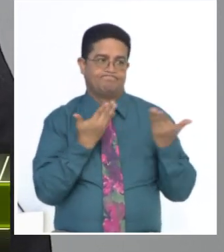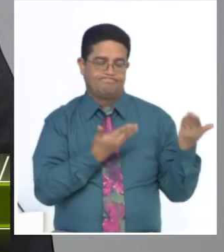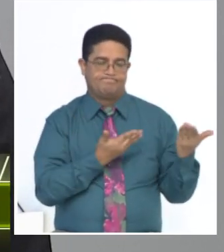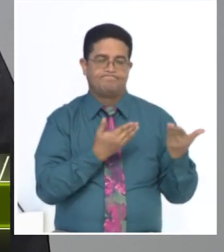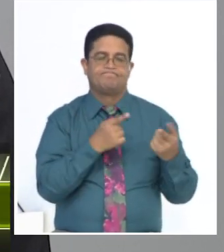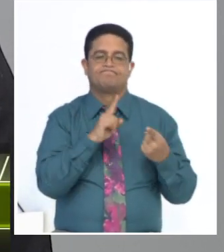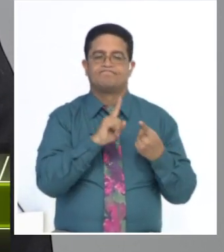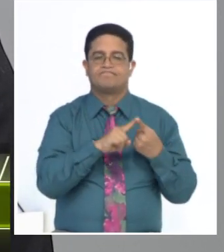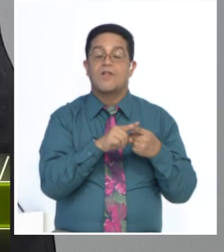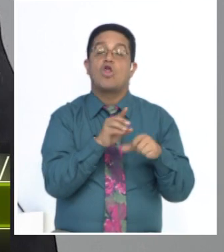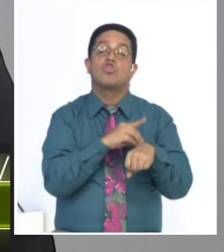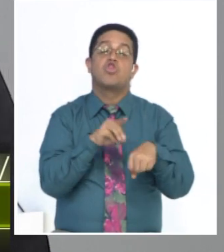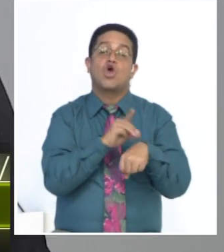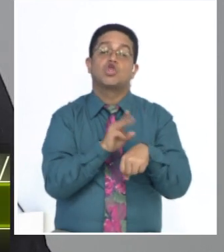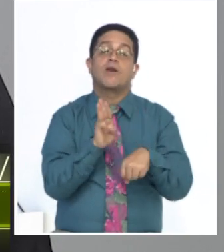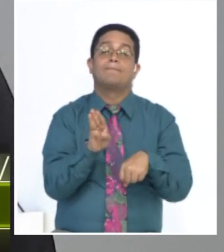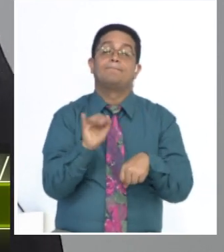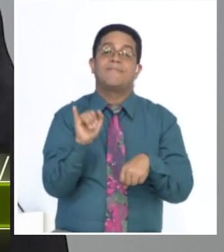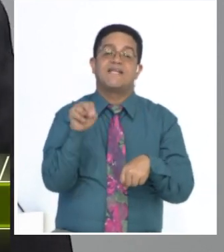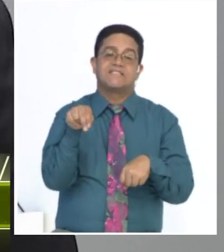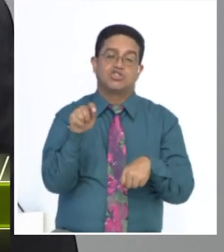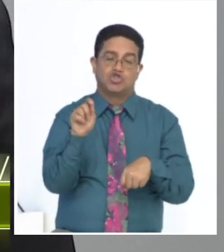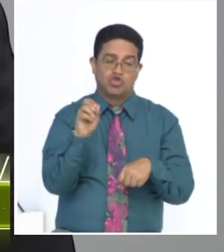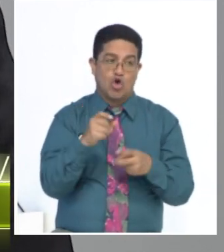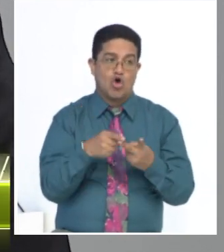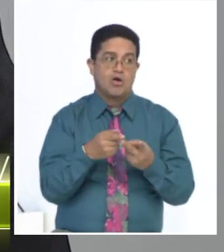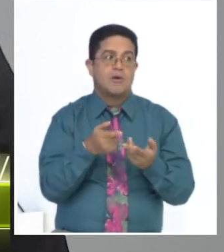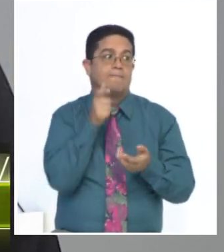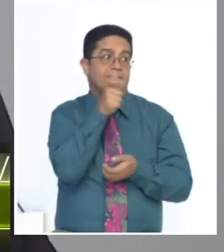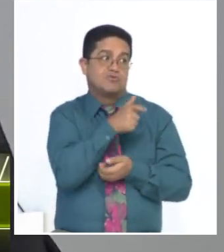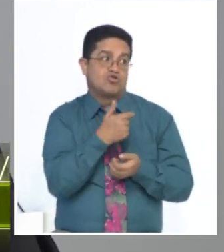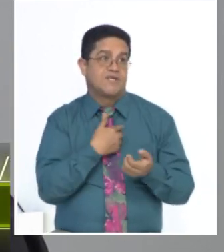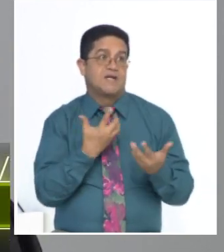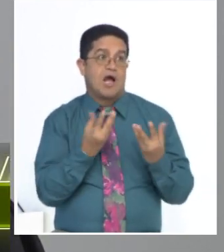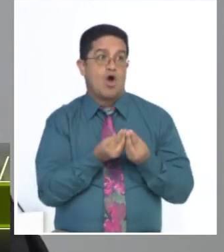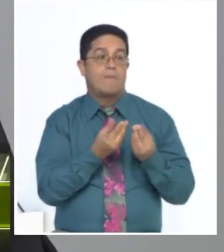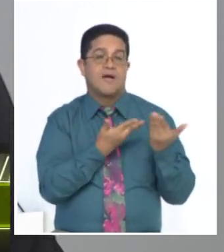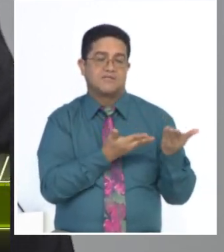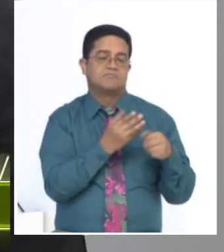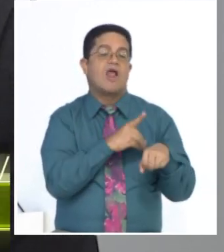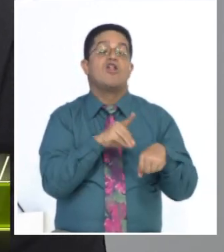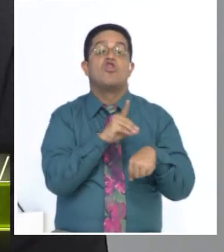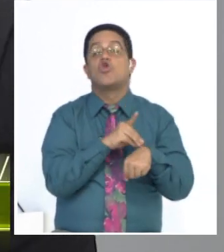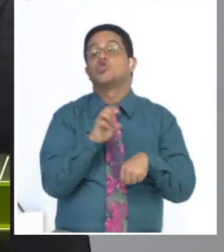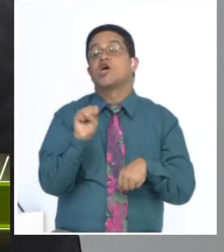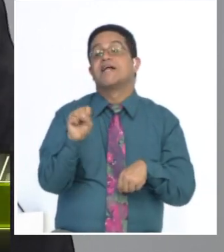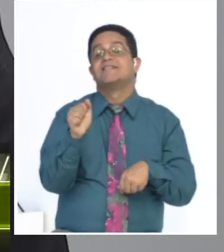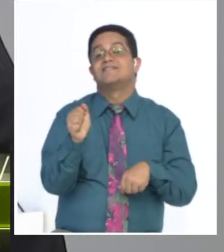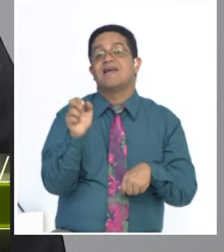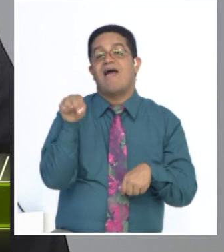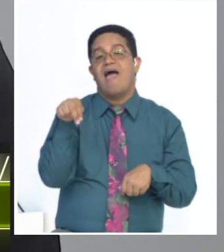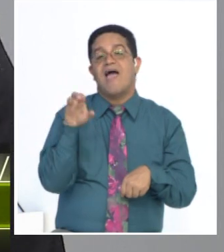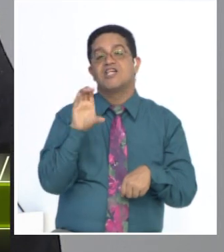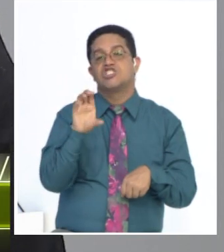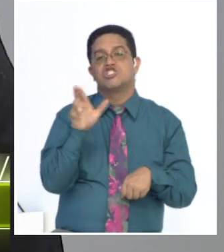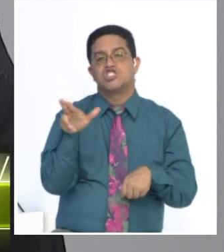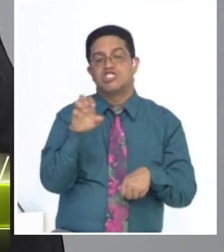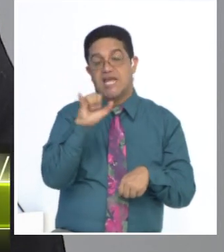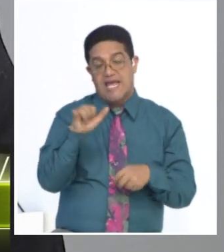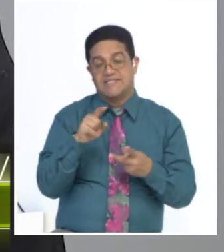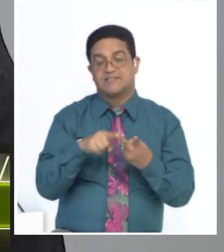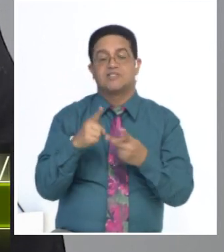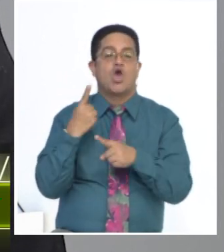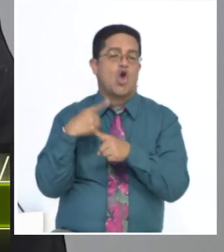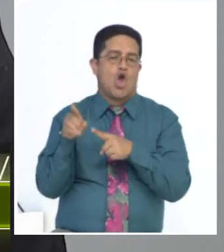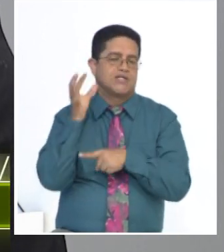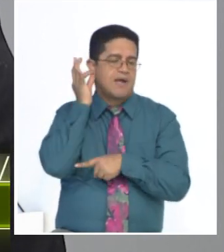doctor Germán Pinto, son estas personas que nos acompañan, que es el doctor Pedro Sánchez y la doctora Adriana Maldonado como anestesiólogo. De